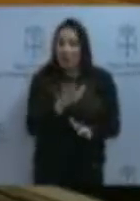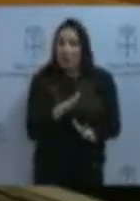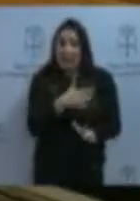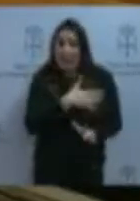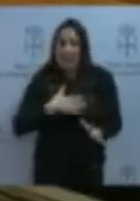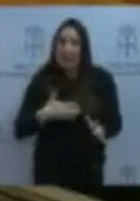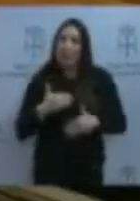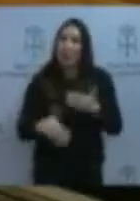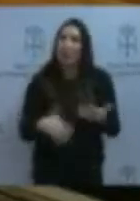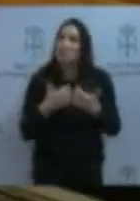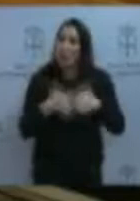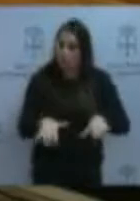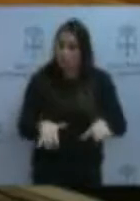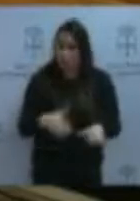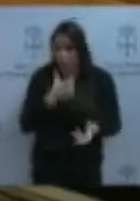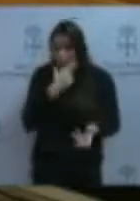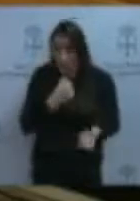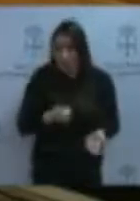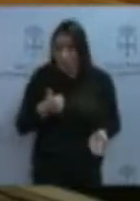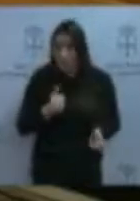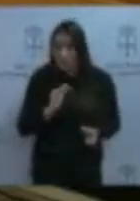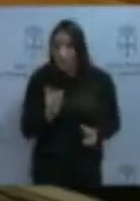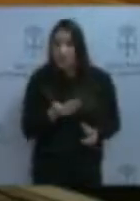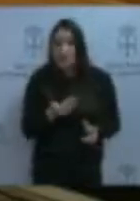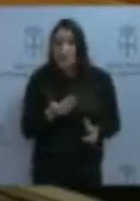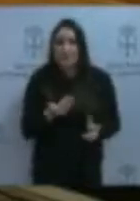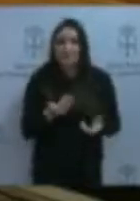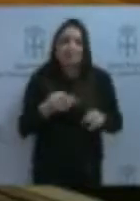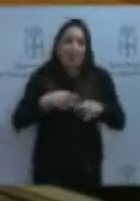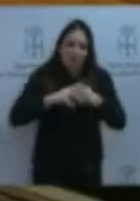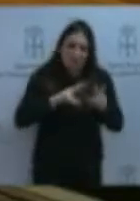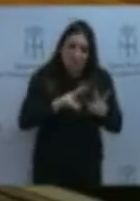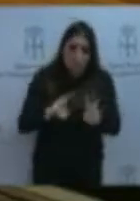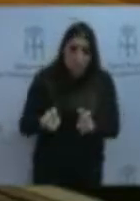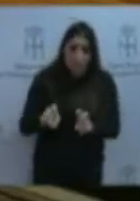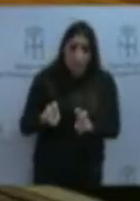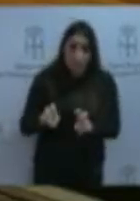este proceso, ¿no? Mediante nuevas herramientas